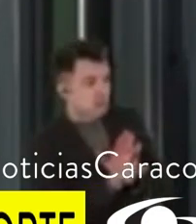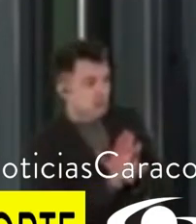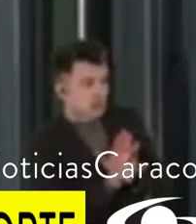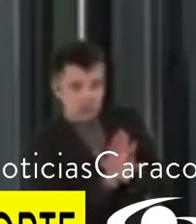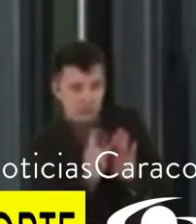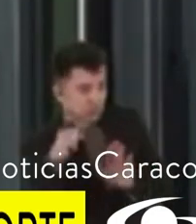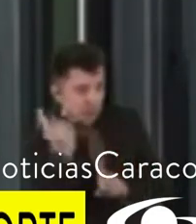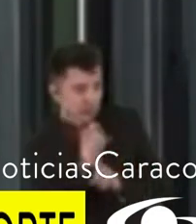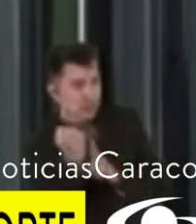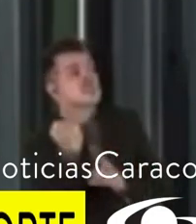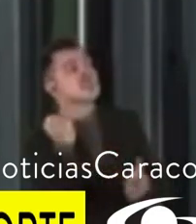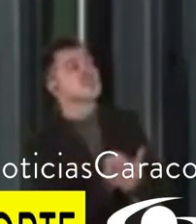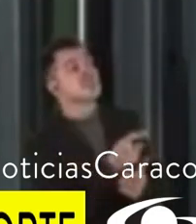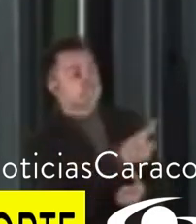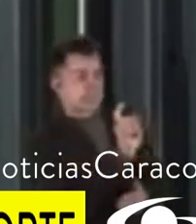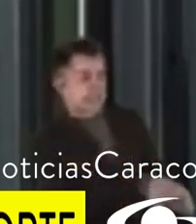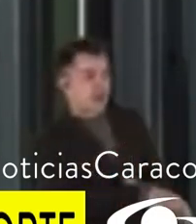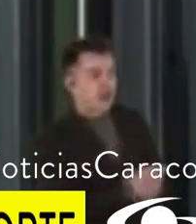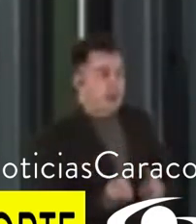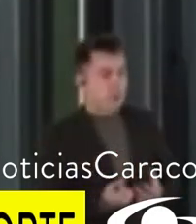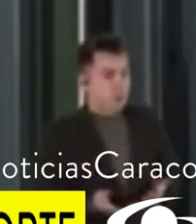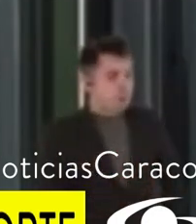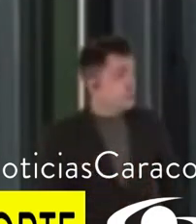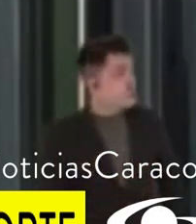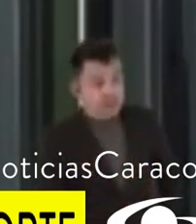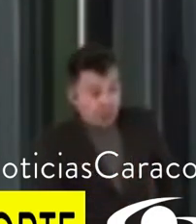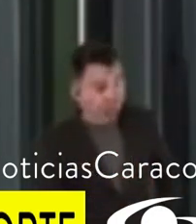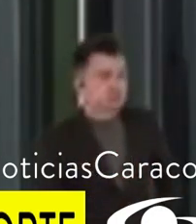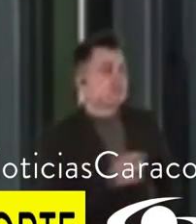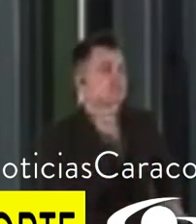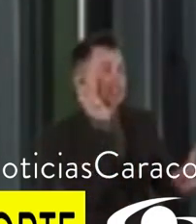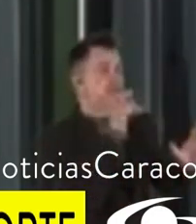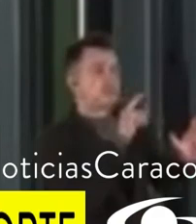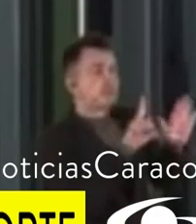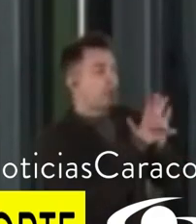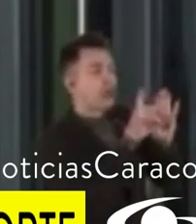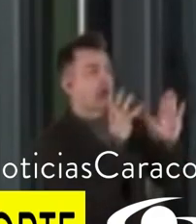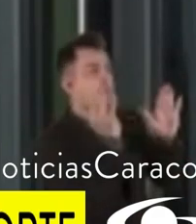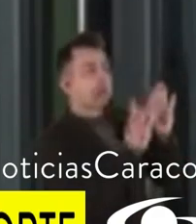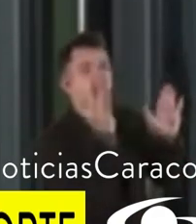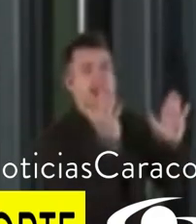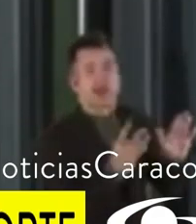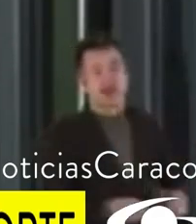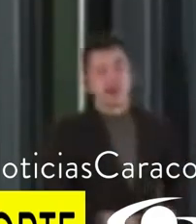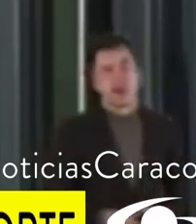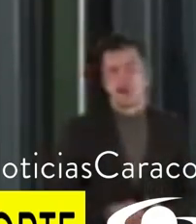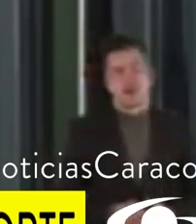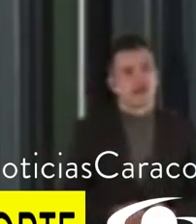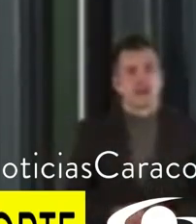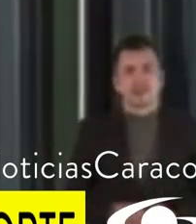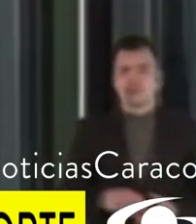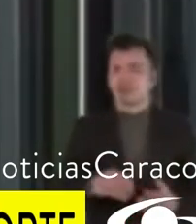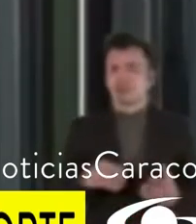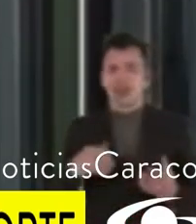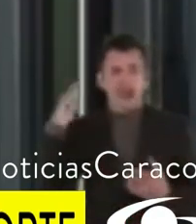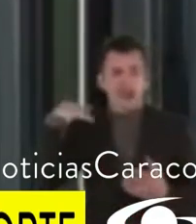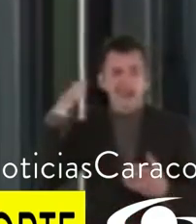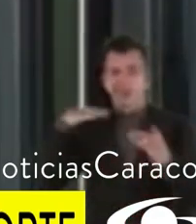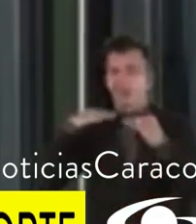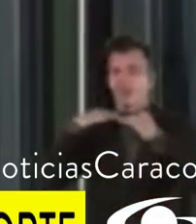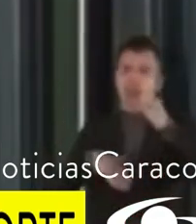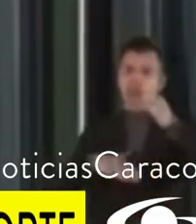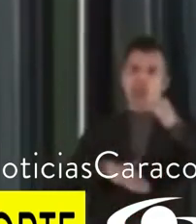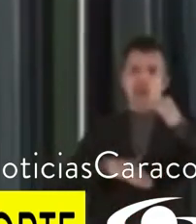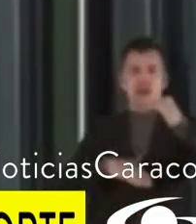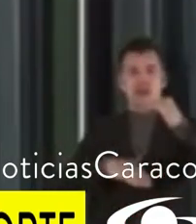imponía. Esto va en contravía de la igualdad de las mujeres. ¿Qué decisión de